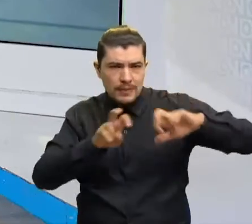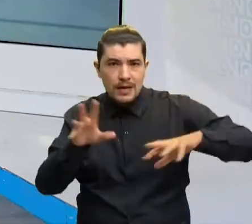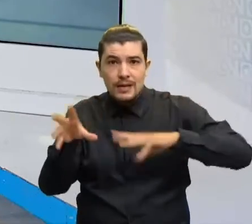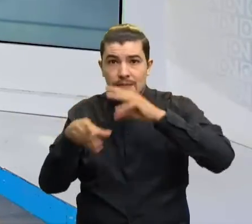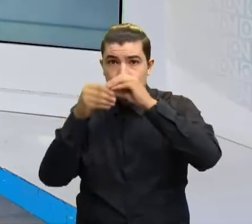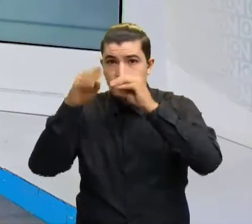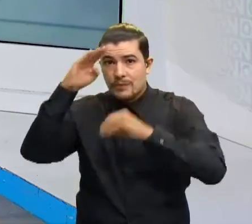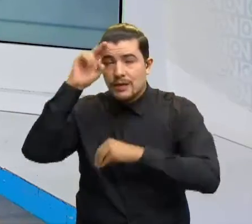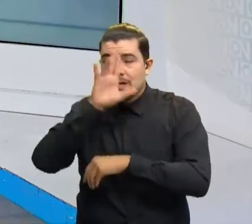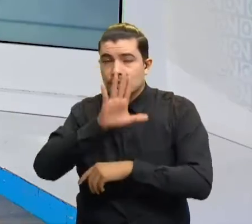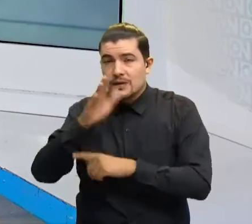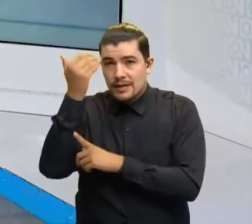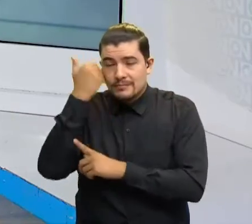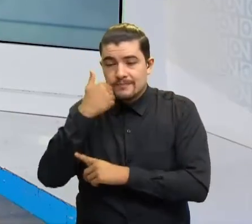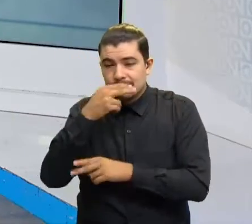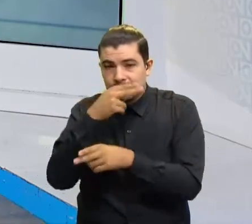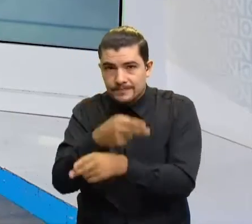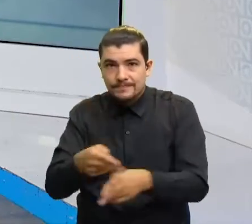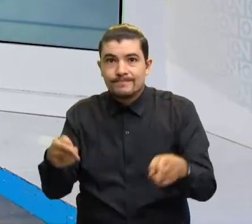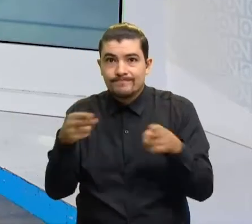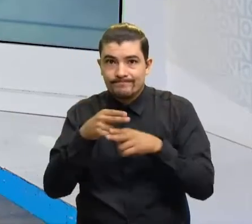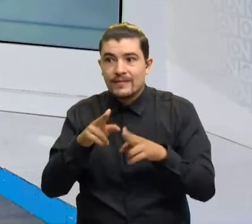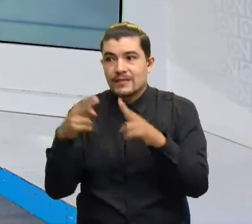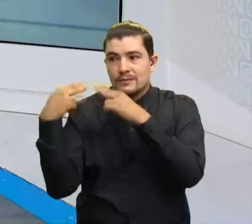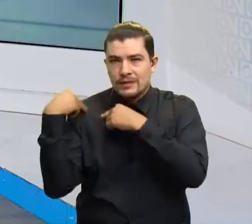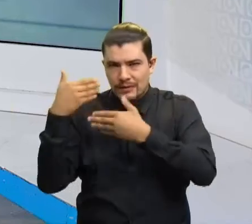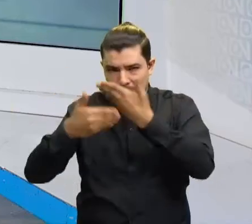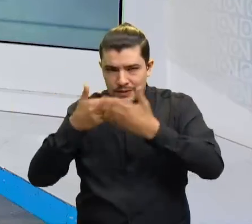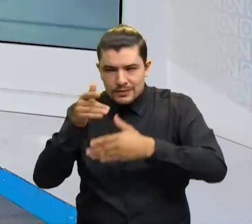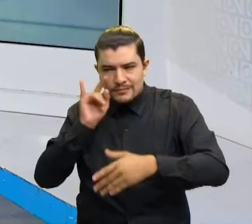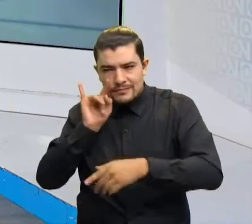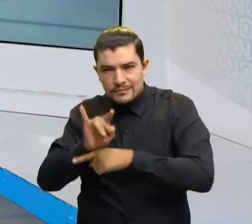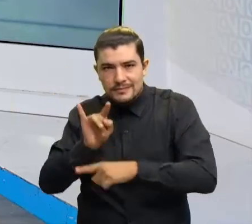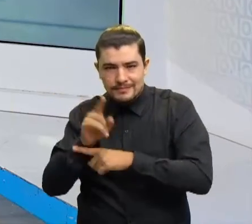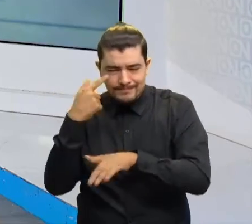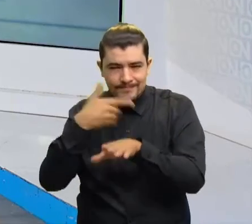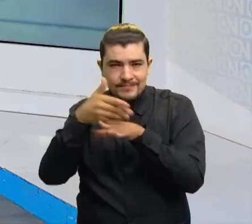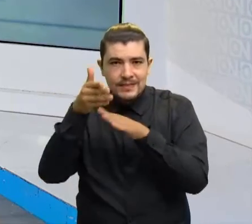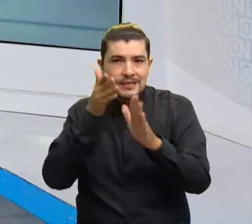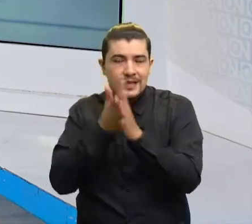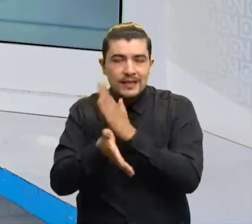de menores. Esta es la información que tenemos por el momento. Yo soy Carlos Cárdenas. Oriente Noticias está informando. Carlos, muchas gracias.